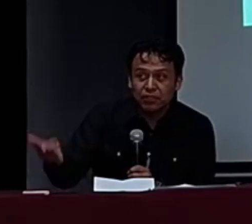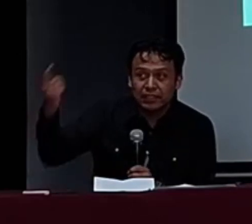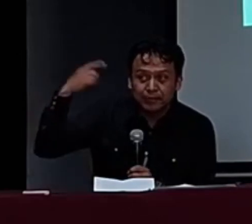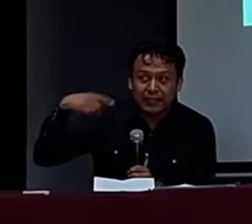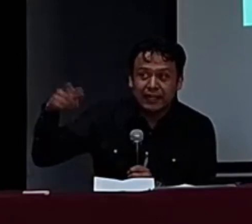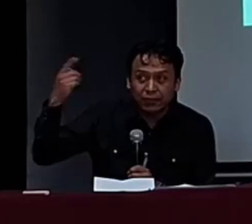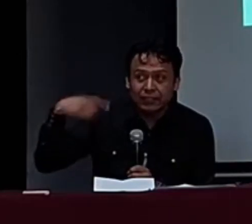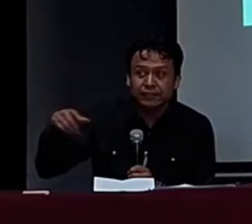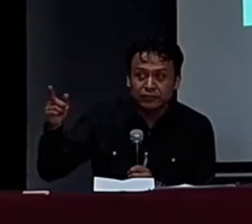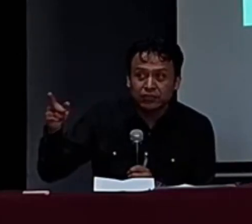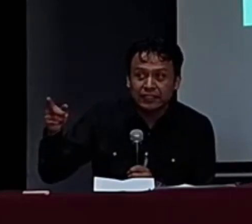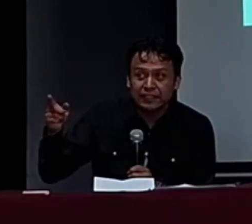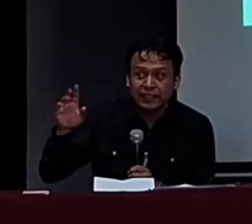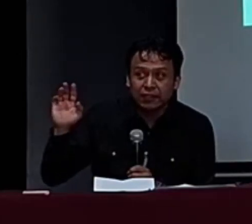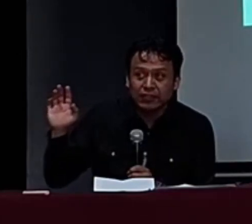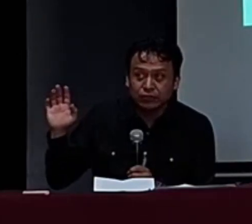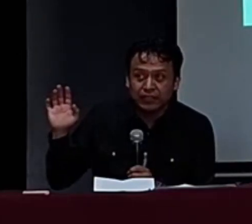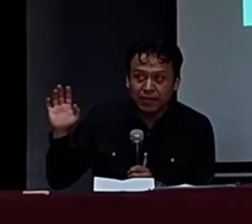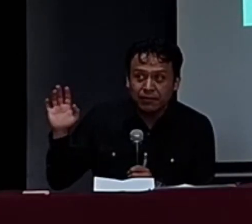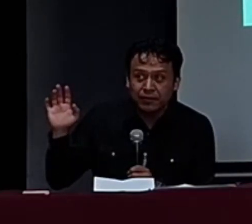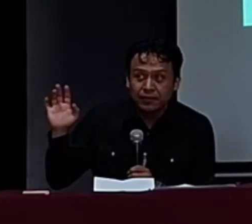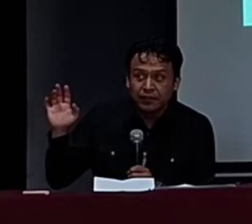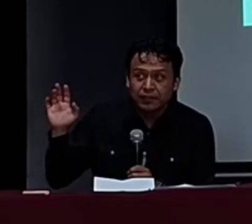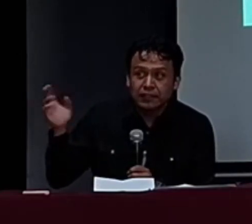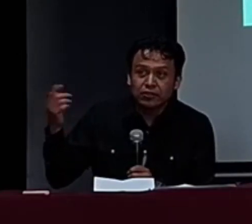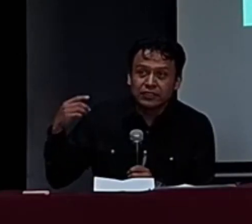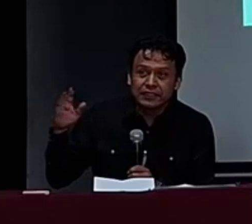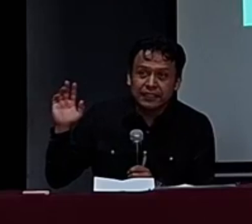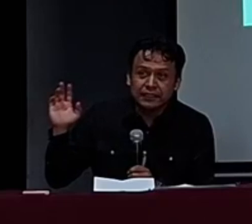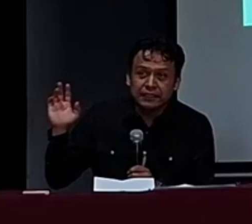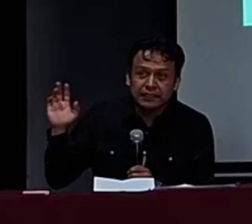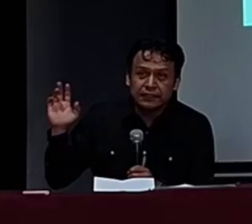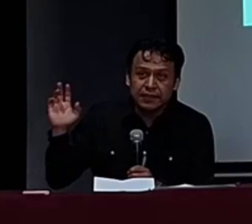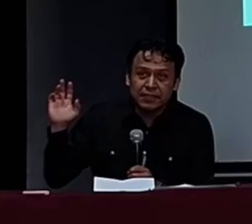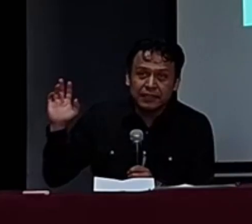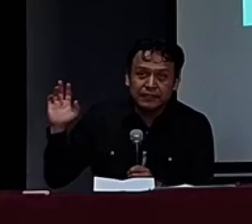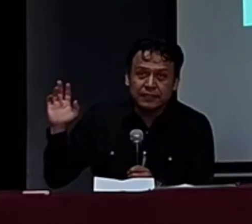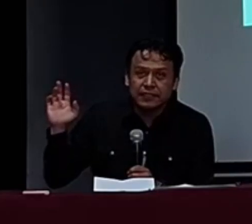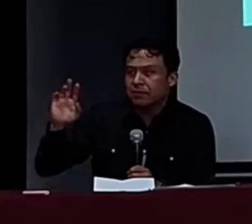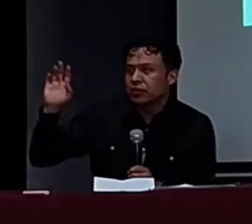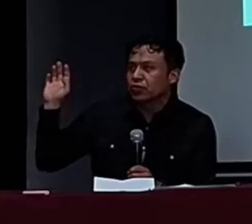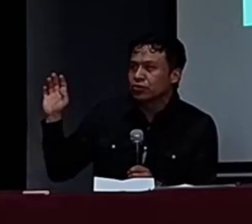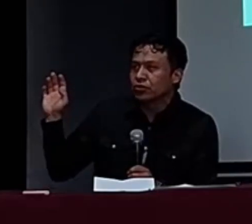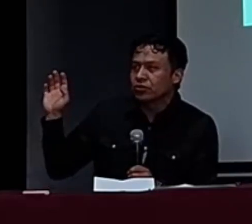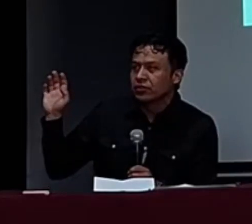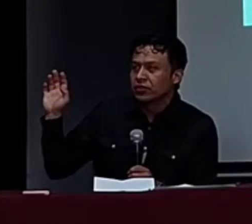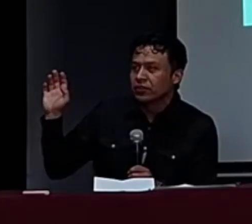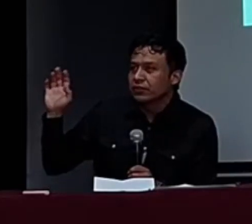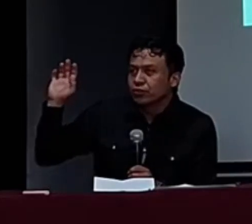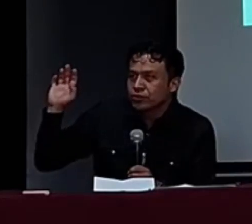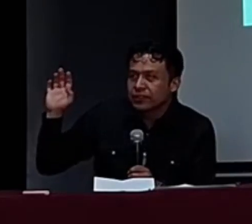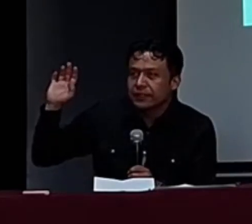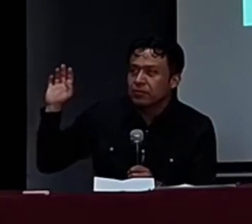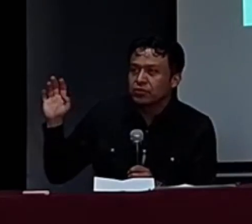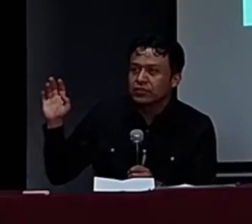ni simbólicas para que haga una reflexión crítica de lo que es UCICAM. Y entonces, ¿qué dice del sistema? ¿Qué dice del CICAM? No